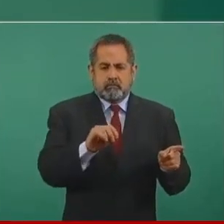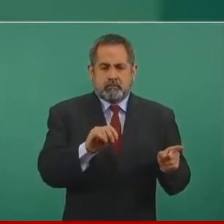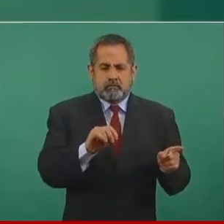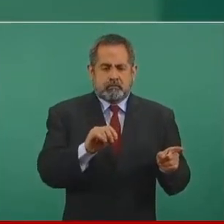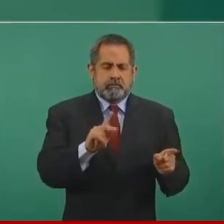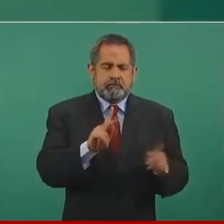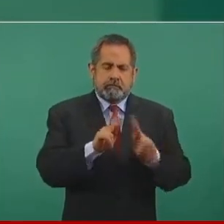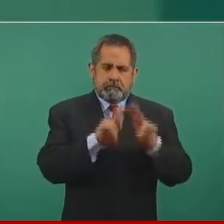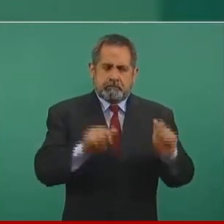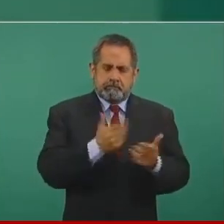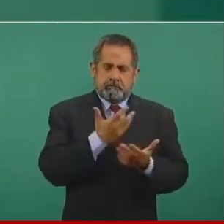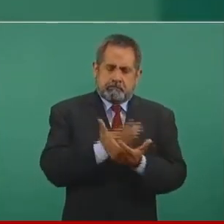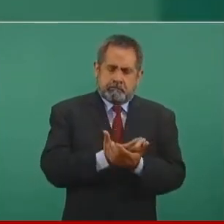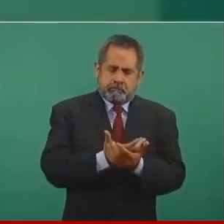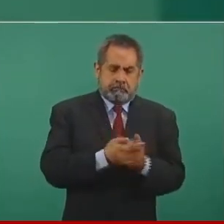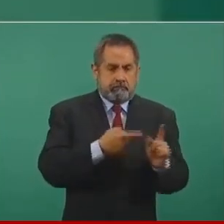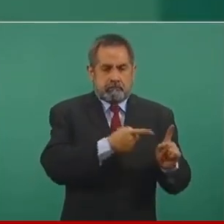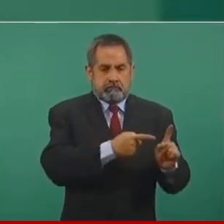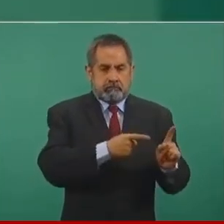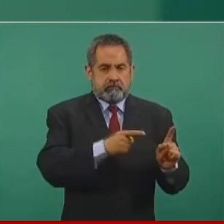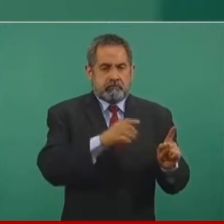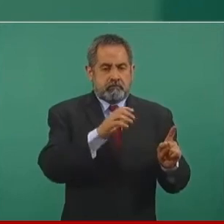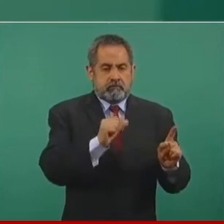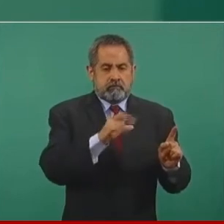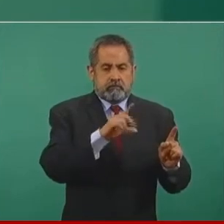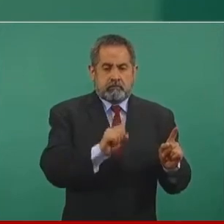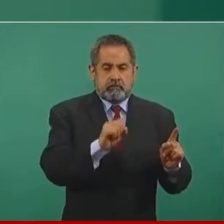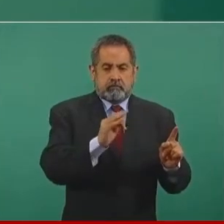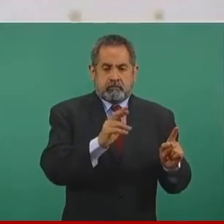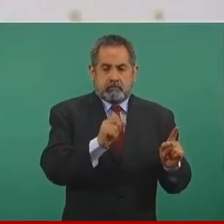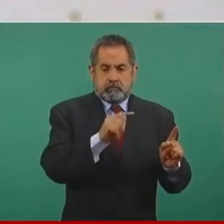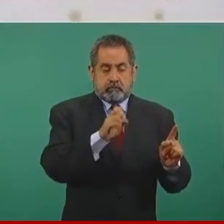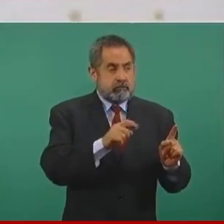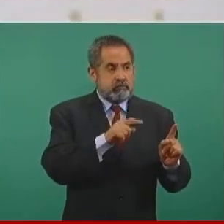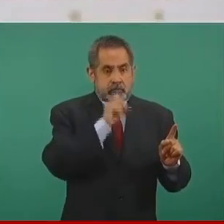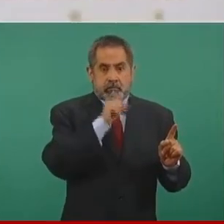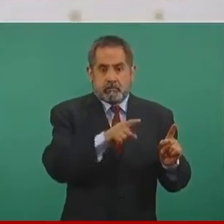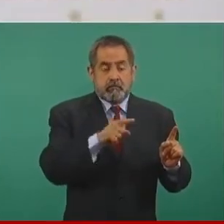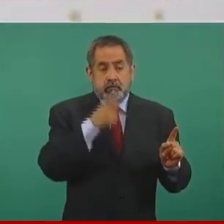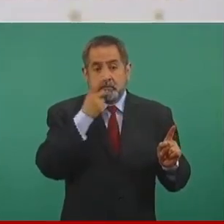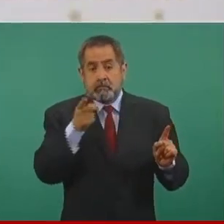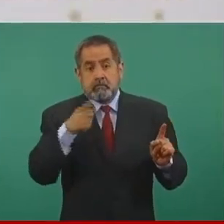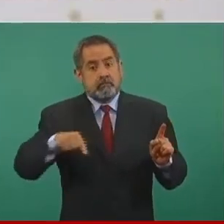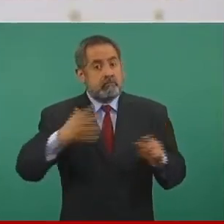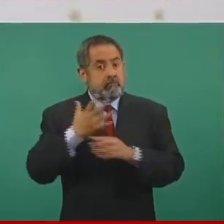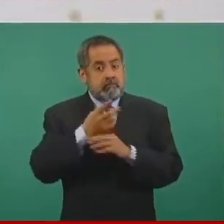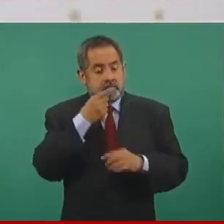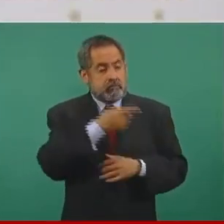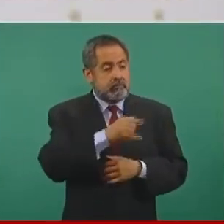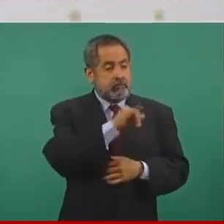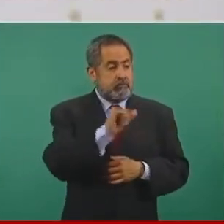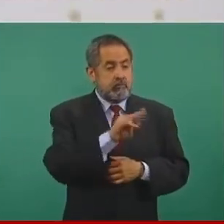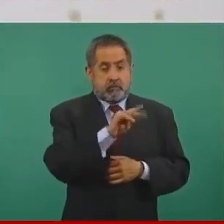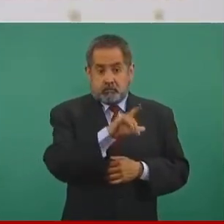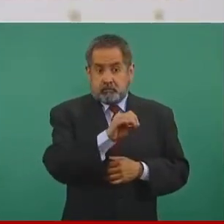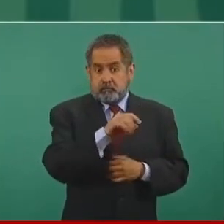paz descanse. Carlos Fuentes llegó a decir que don Julio